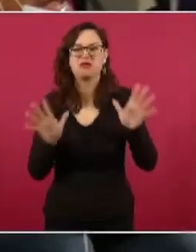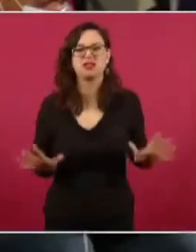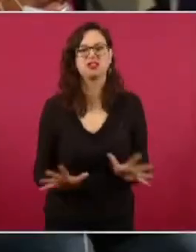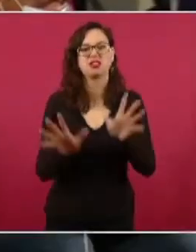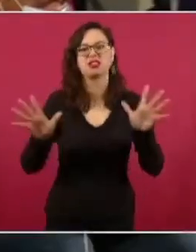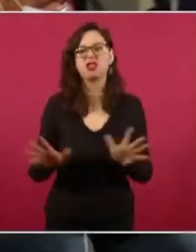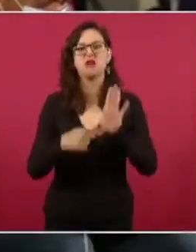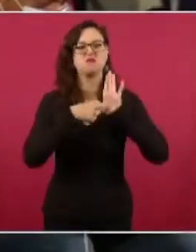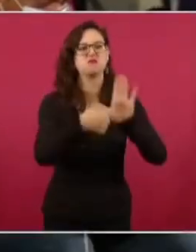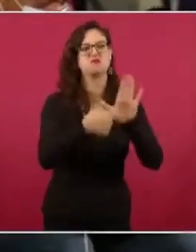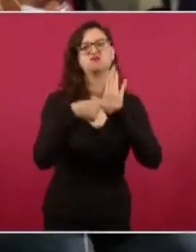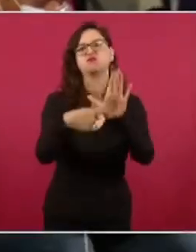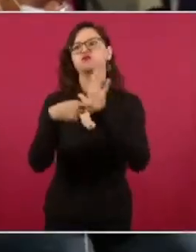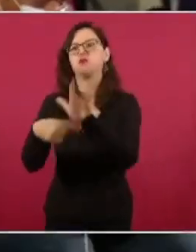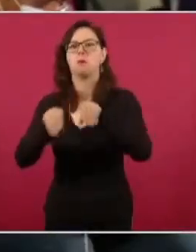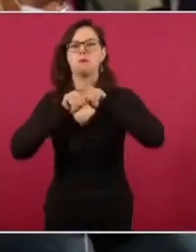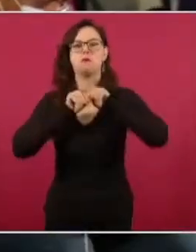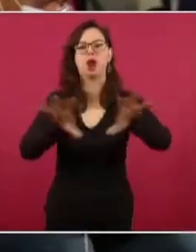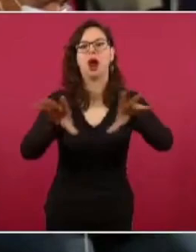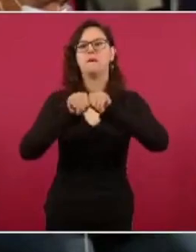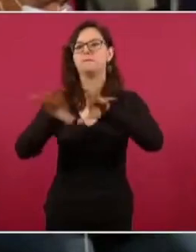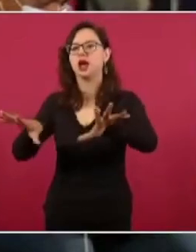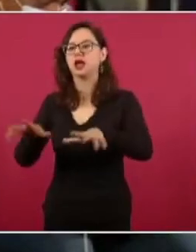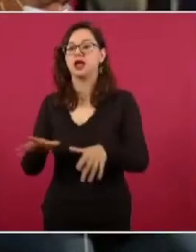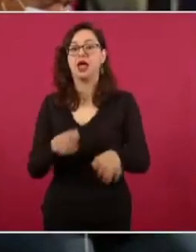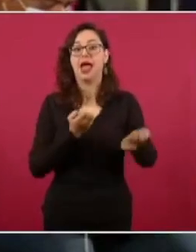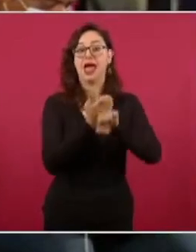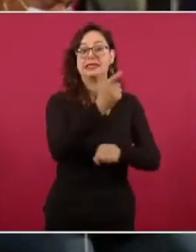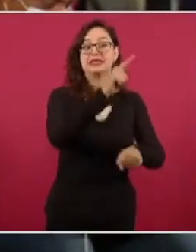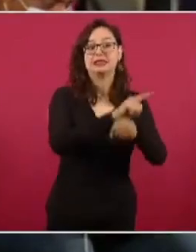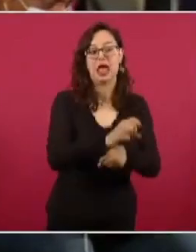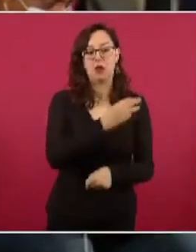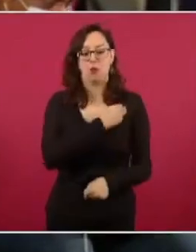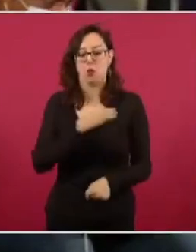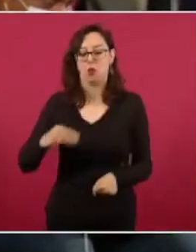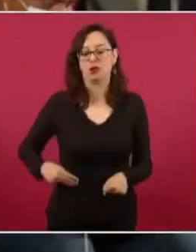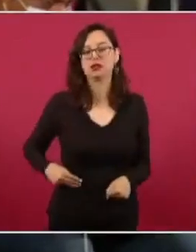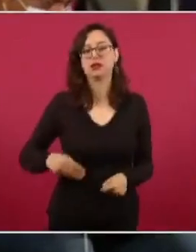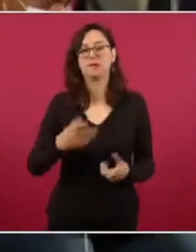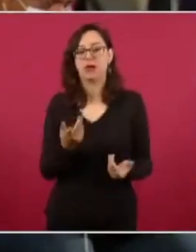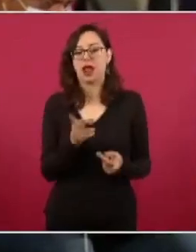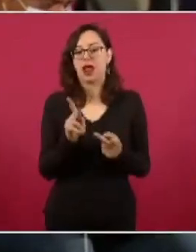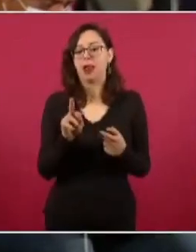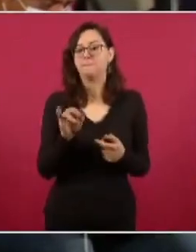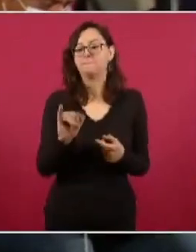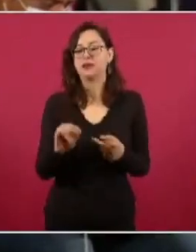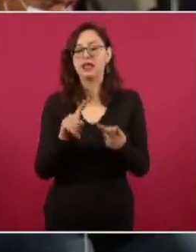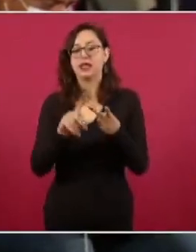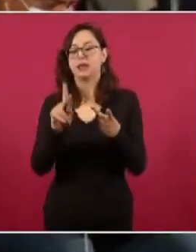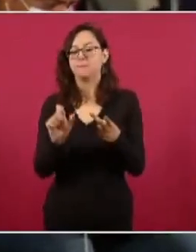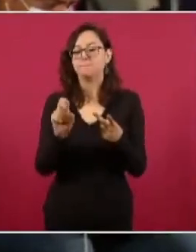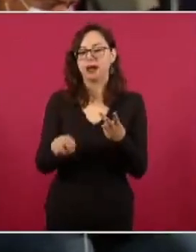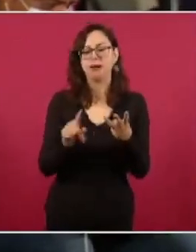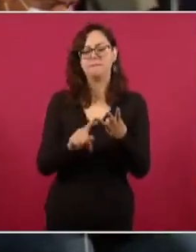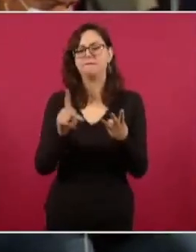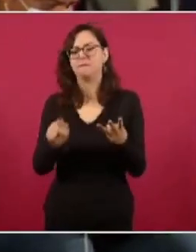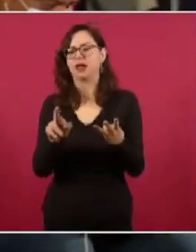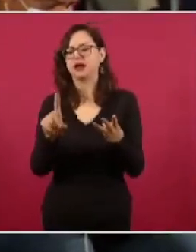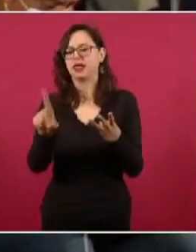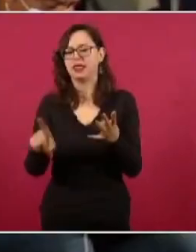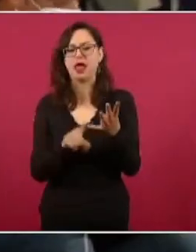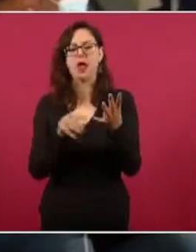violencia sin ver las responsabilidades de los gobiernos estatales, de los gobiernos municipales, del PRI, del PAN, del PRD, de Morena,